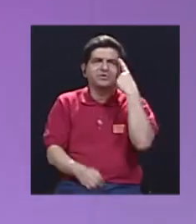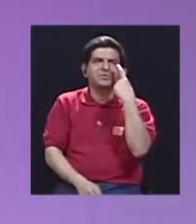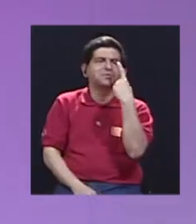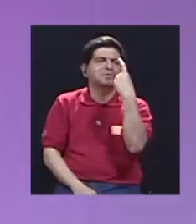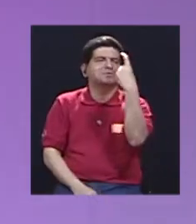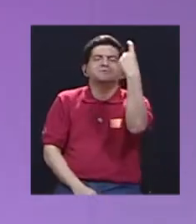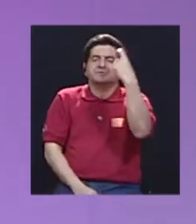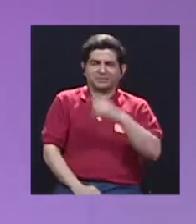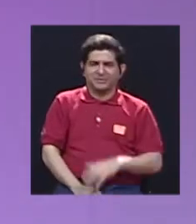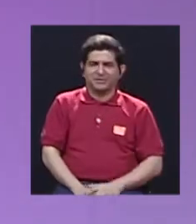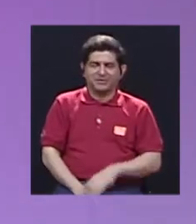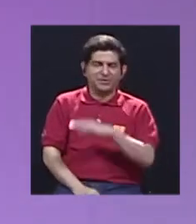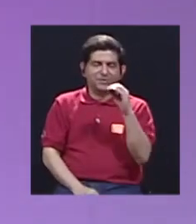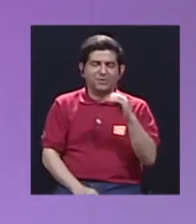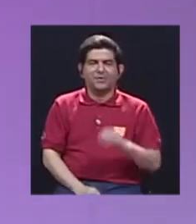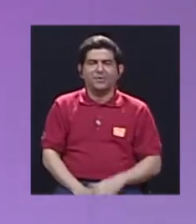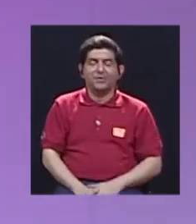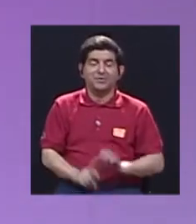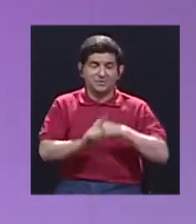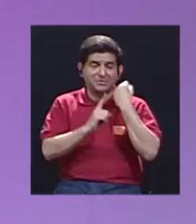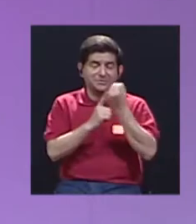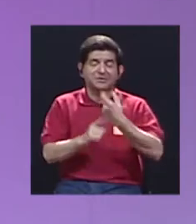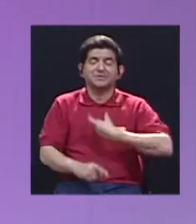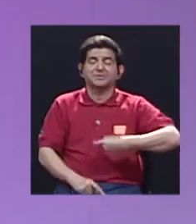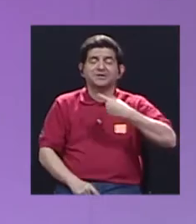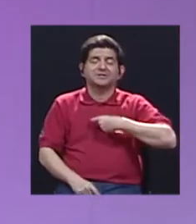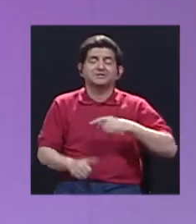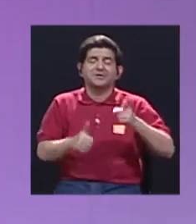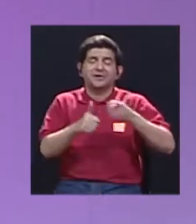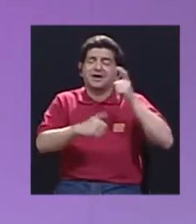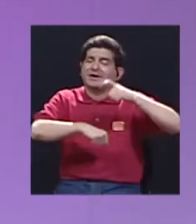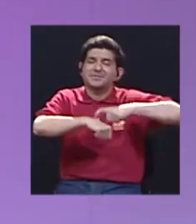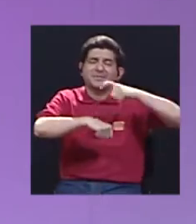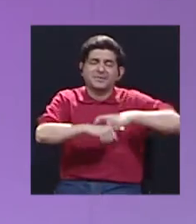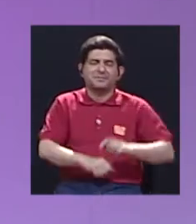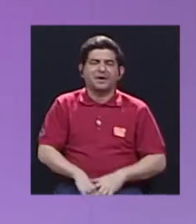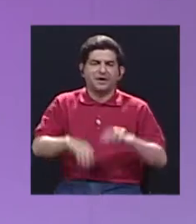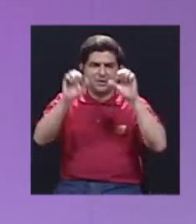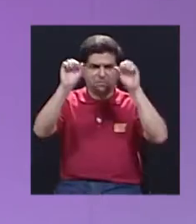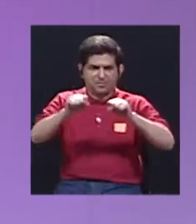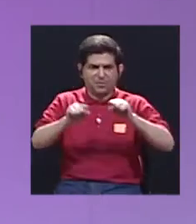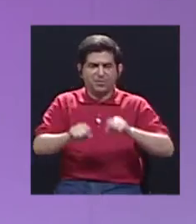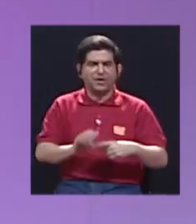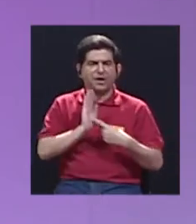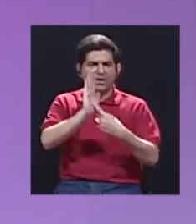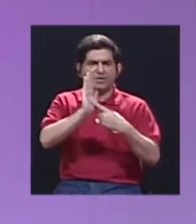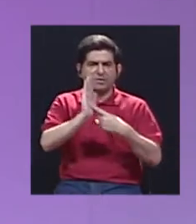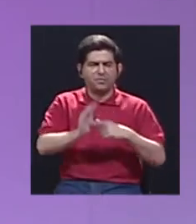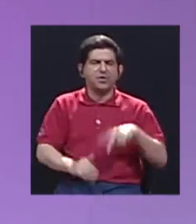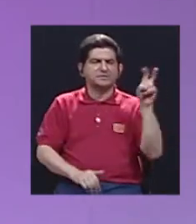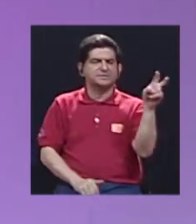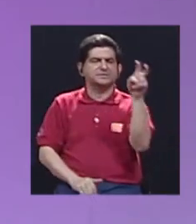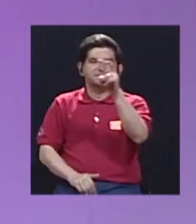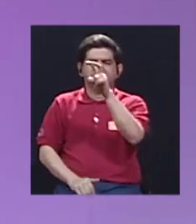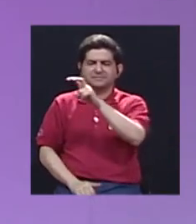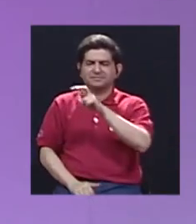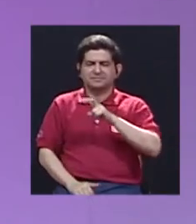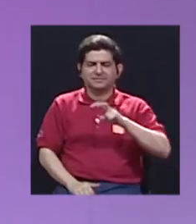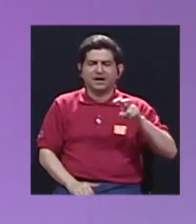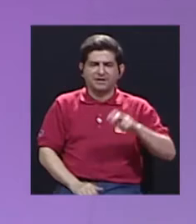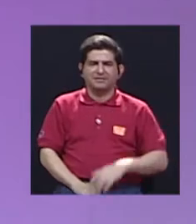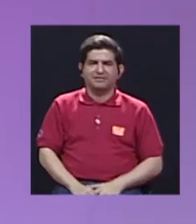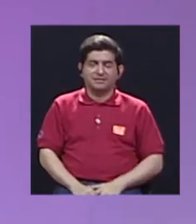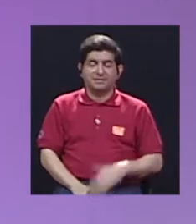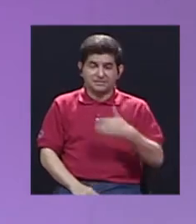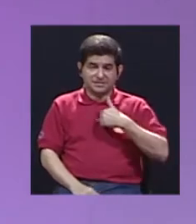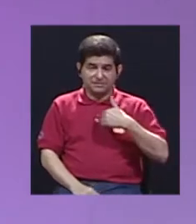o de las ilusiones que tuvimos al principio, que era volverla una muestra itinerante. Va a ser una muestra,